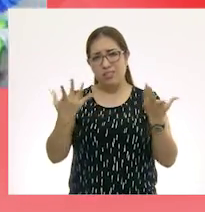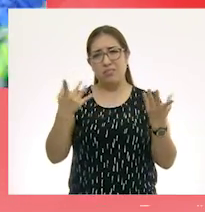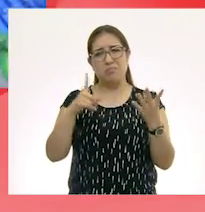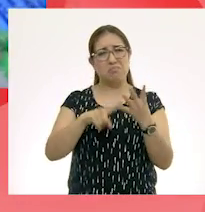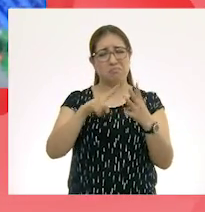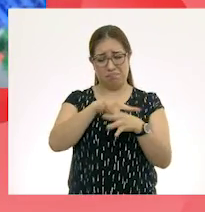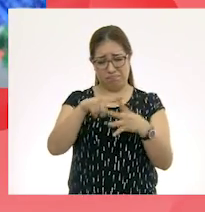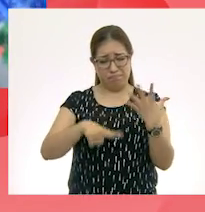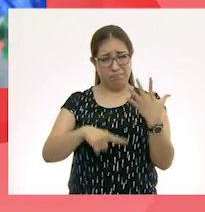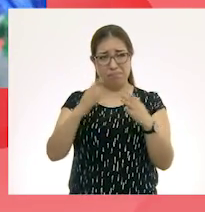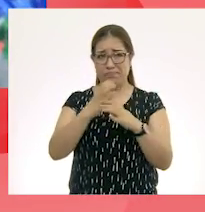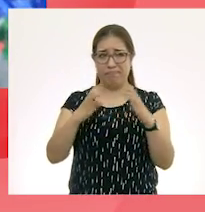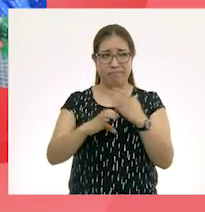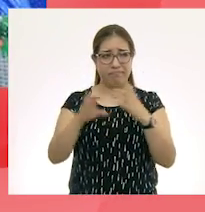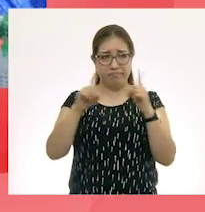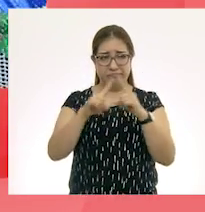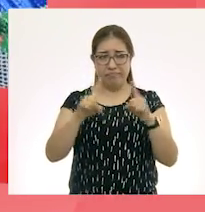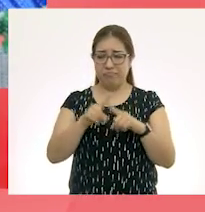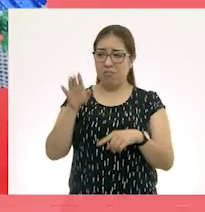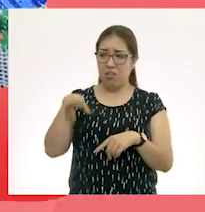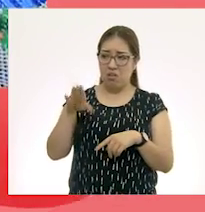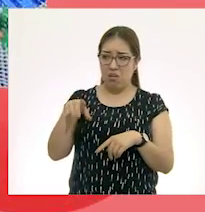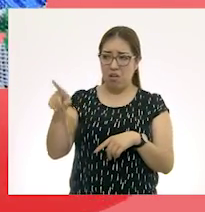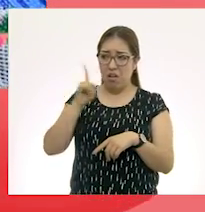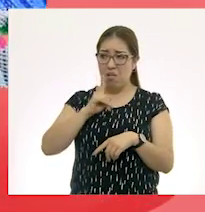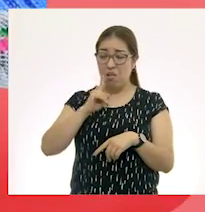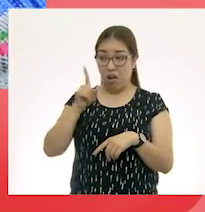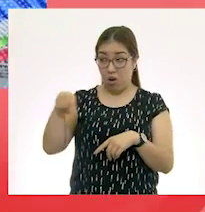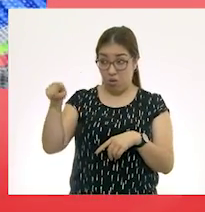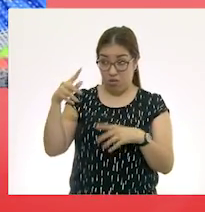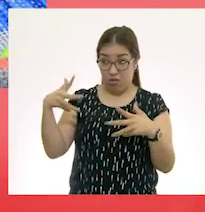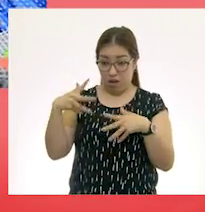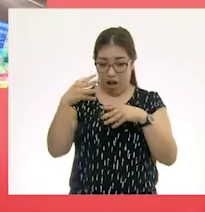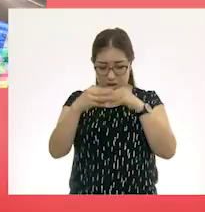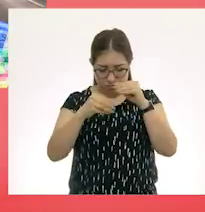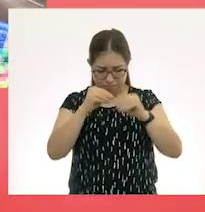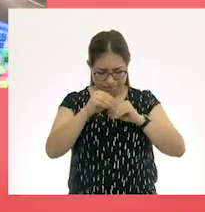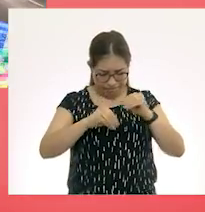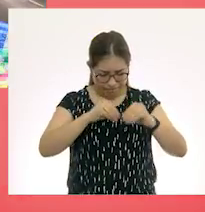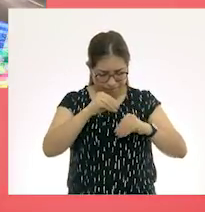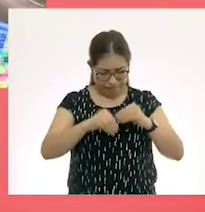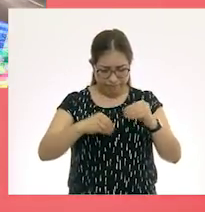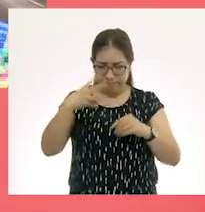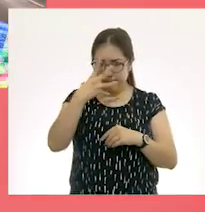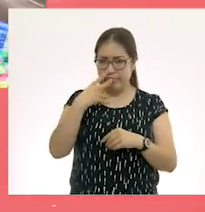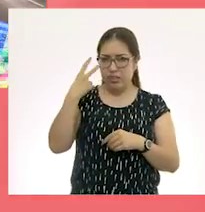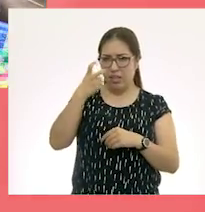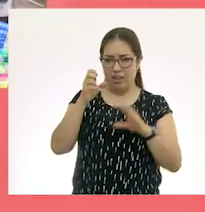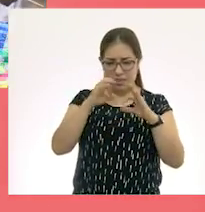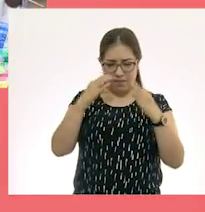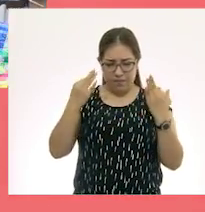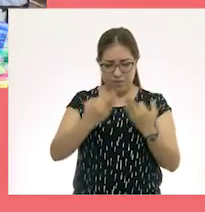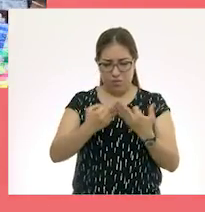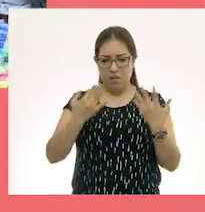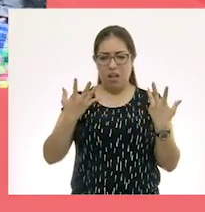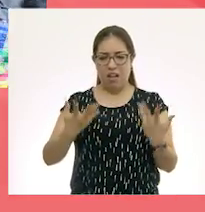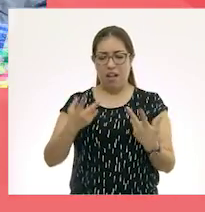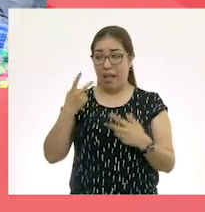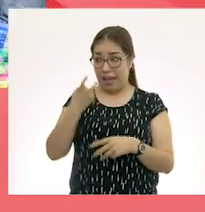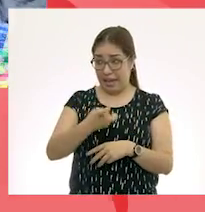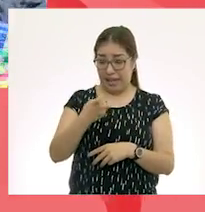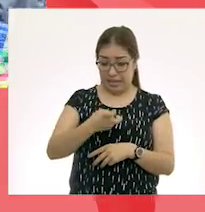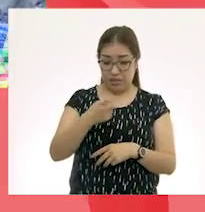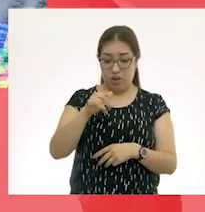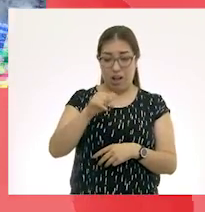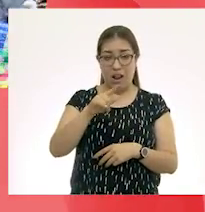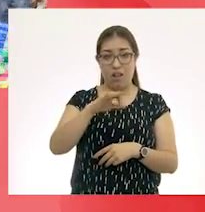Doña Albina, usted los decora, hace decoraciones con formas. ¿Estos alfajores